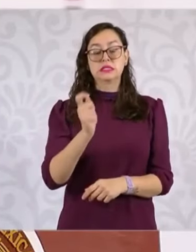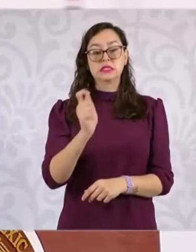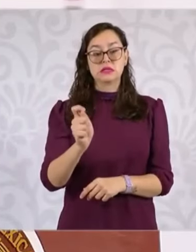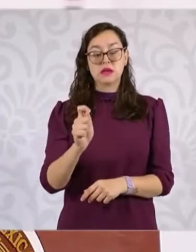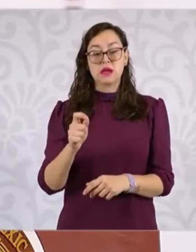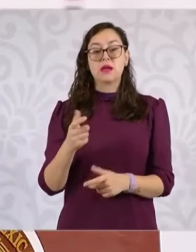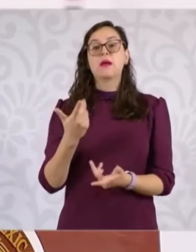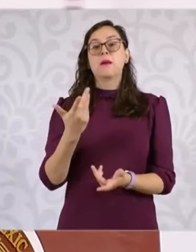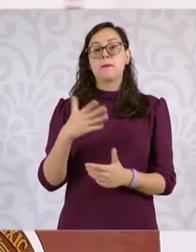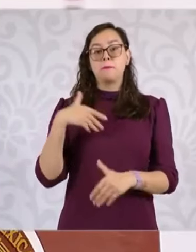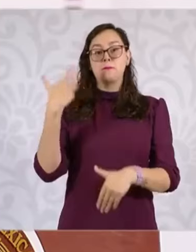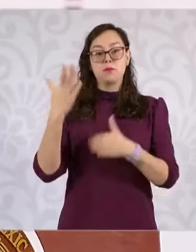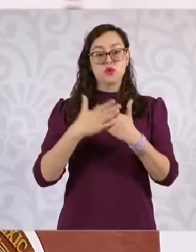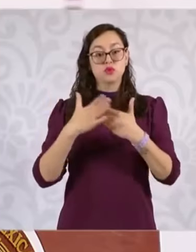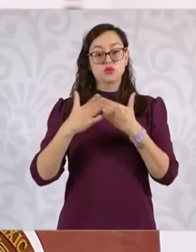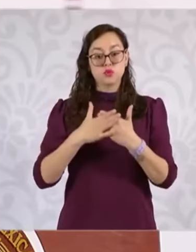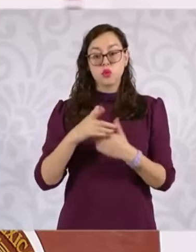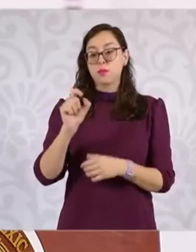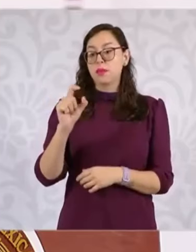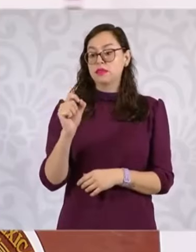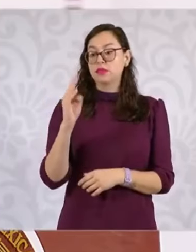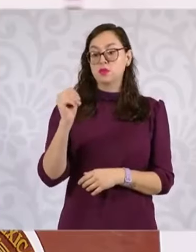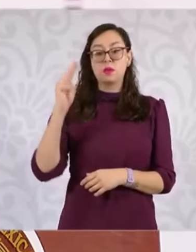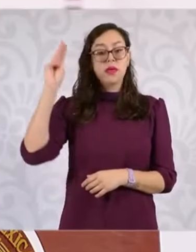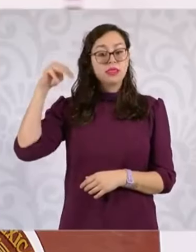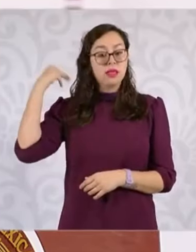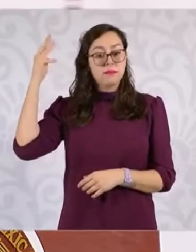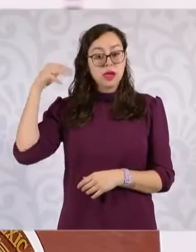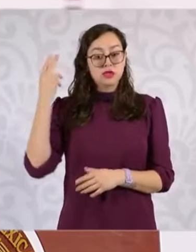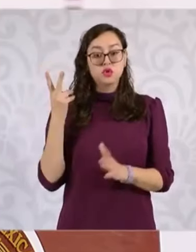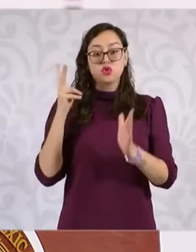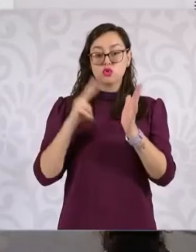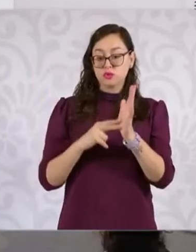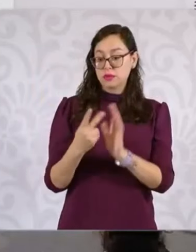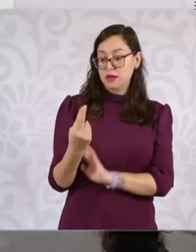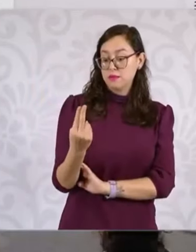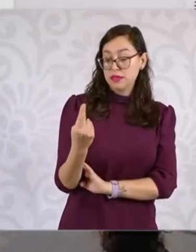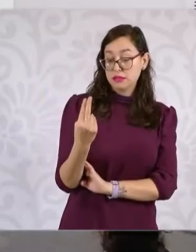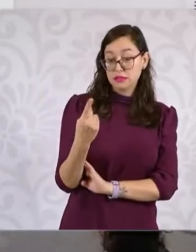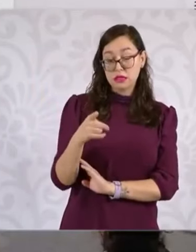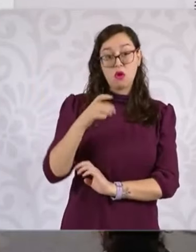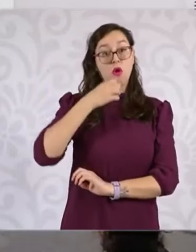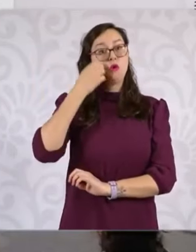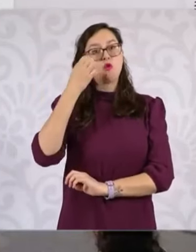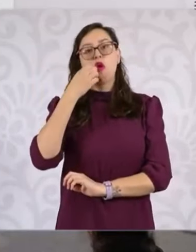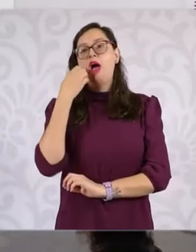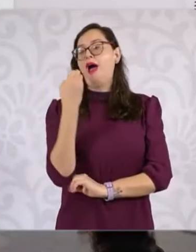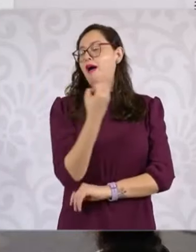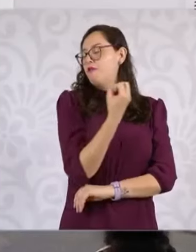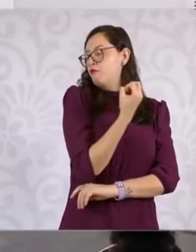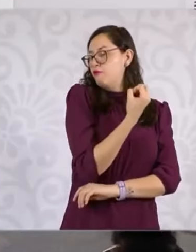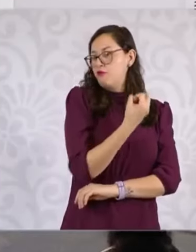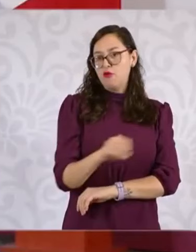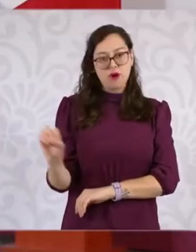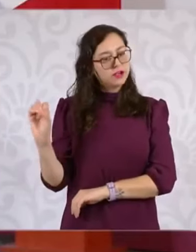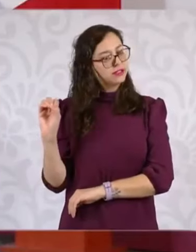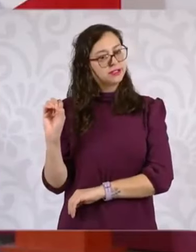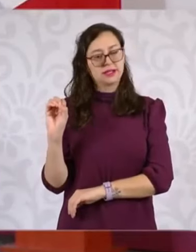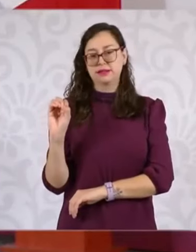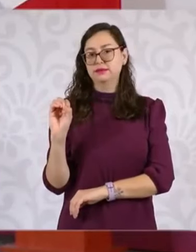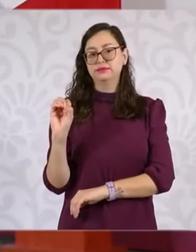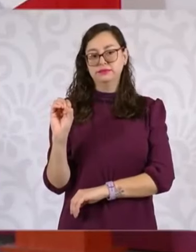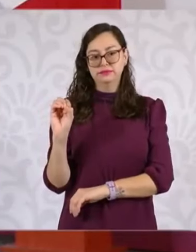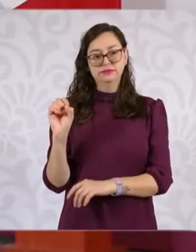29 de marzo del 2025 ya será obligatorio para todas las escuelas